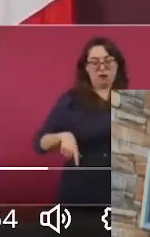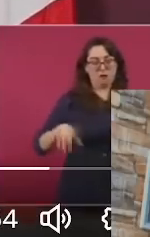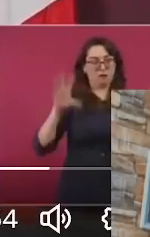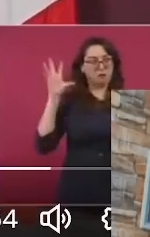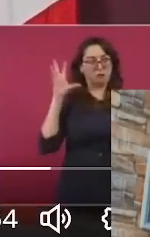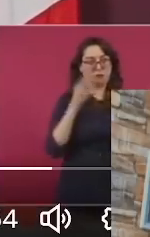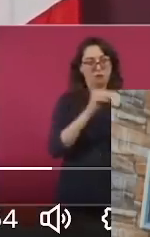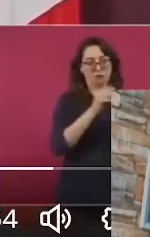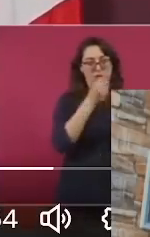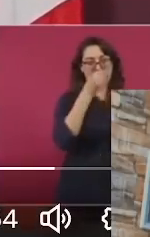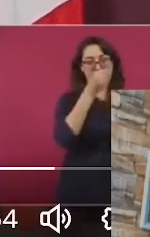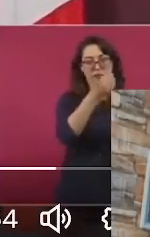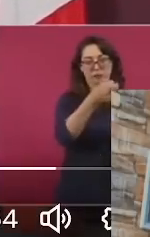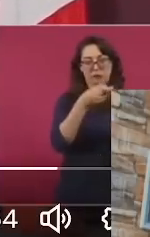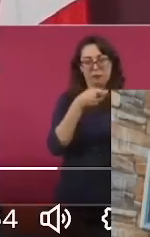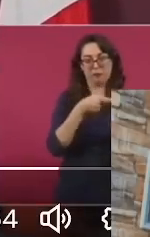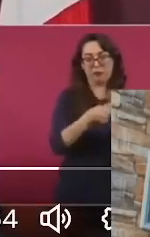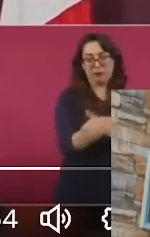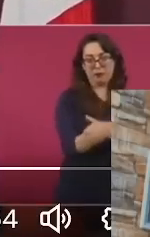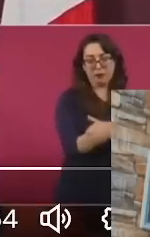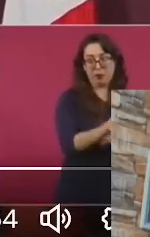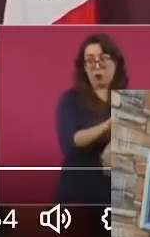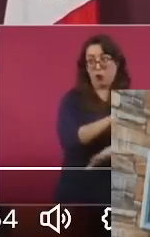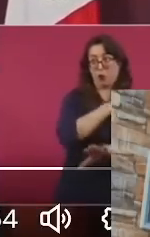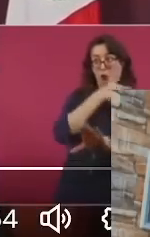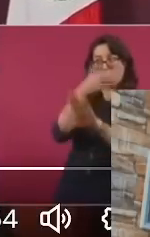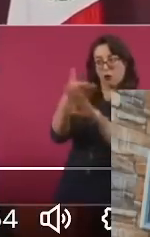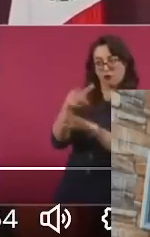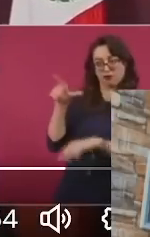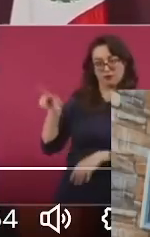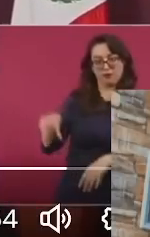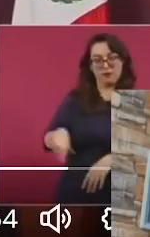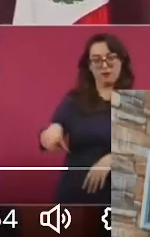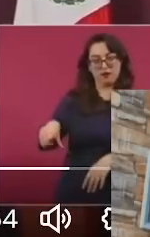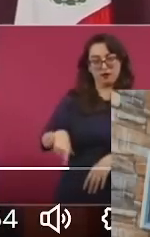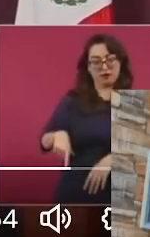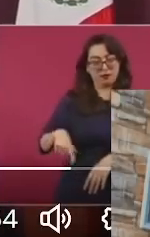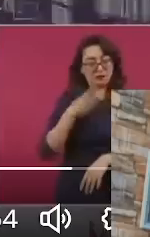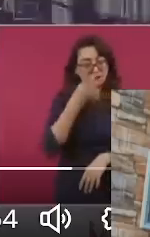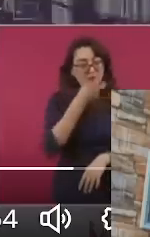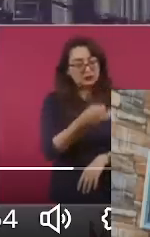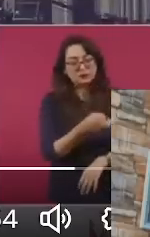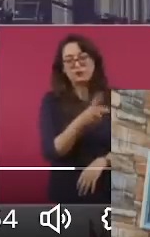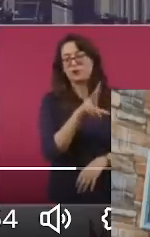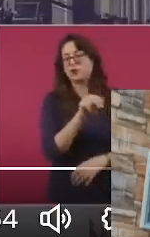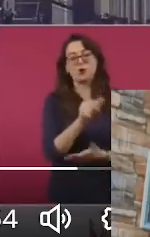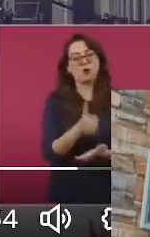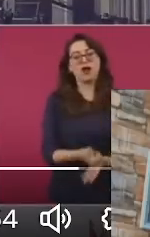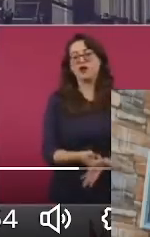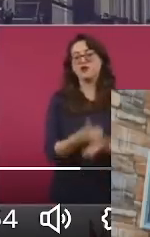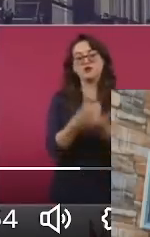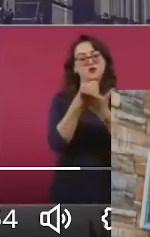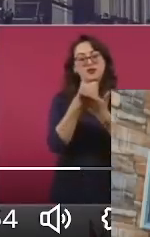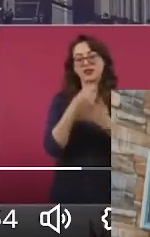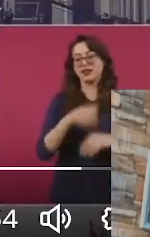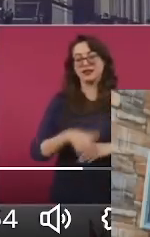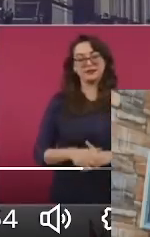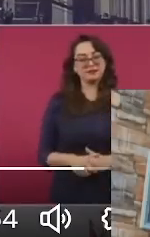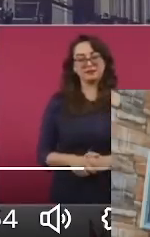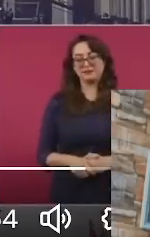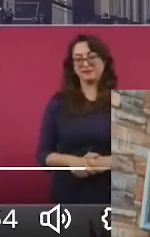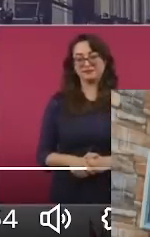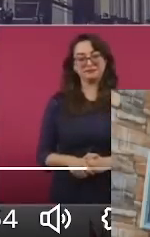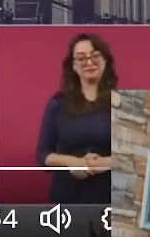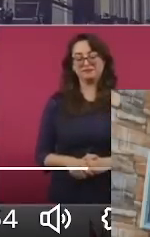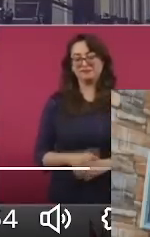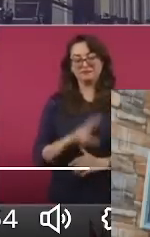de dirigente como Claudia que González con esta depresiones no no les ayuda